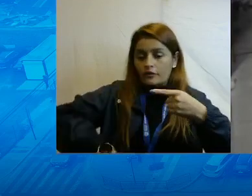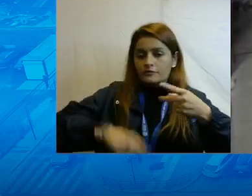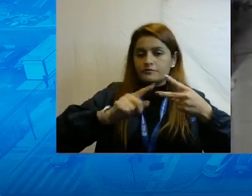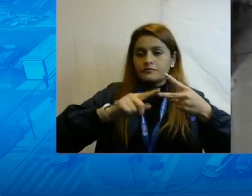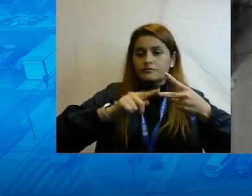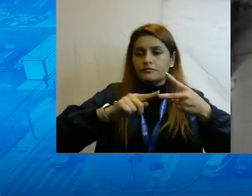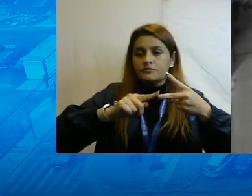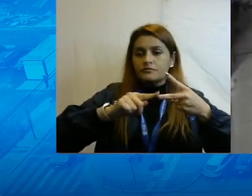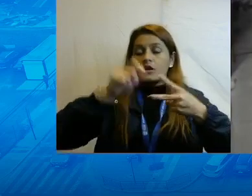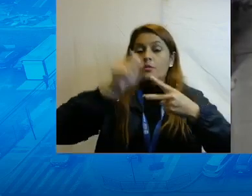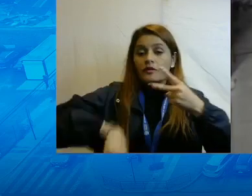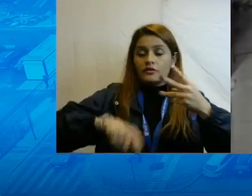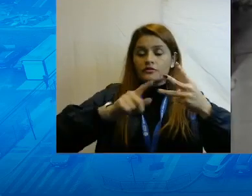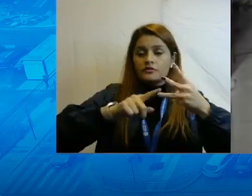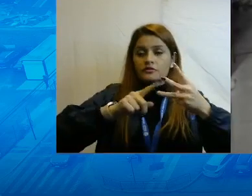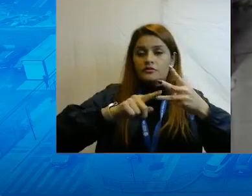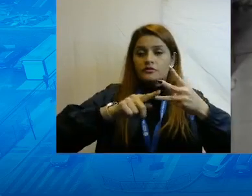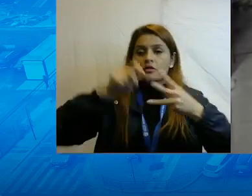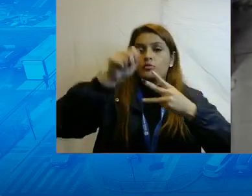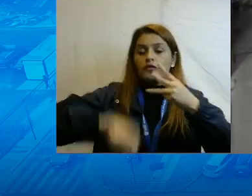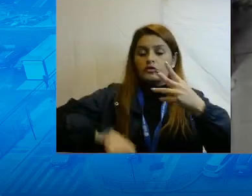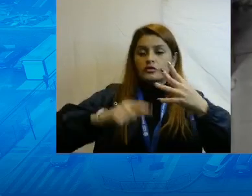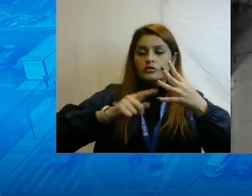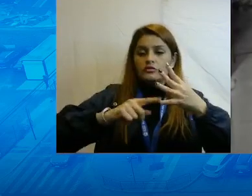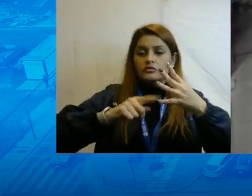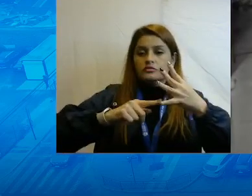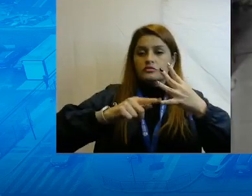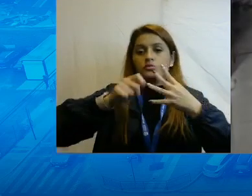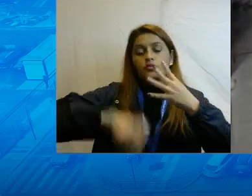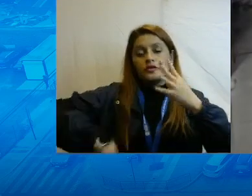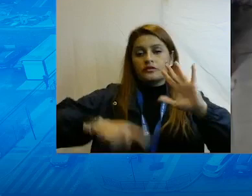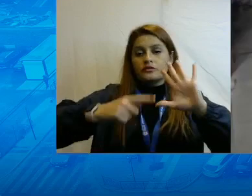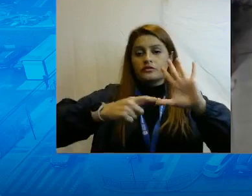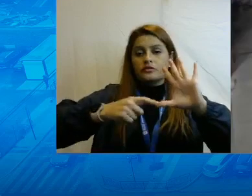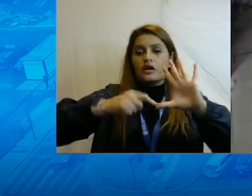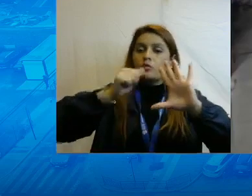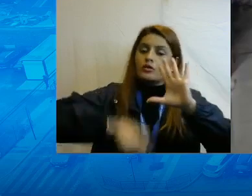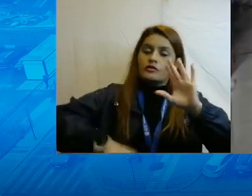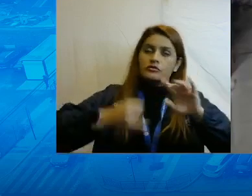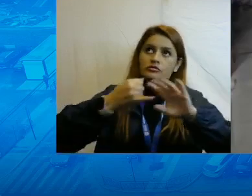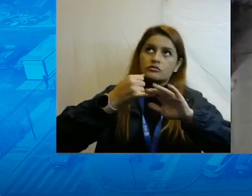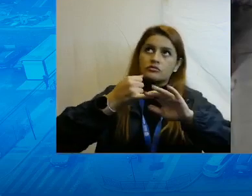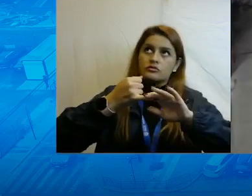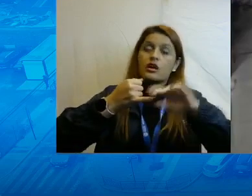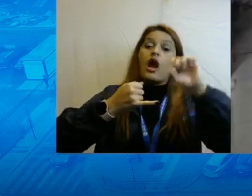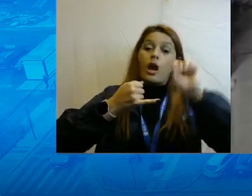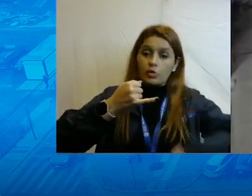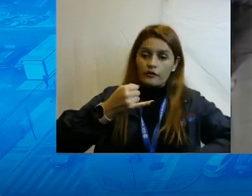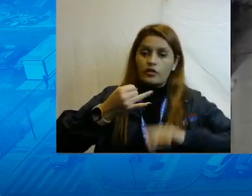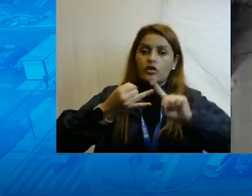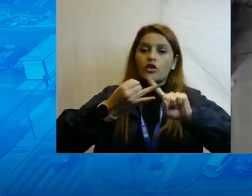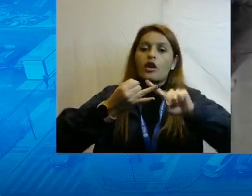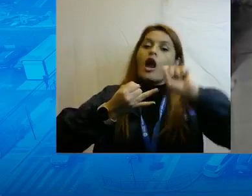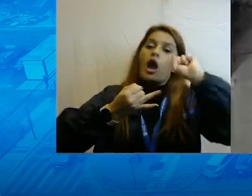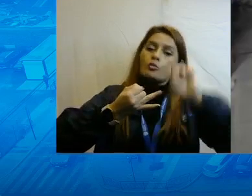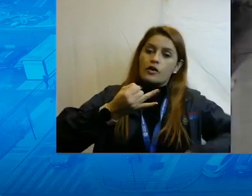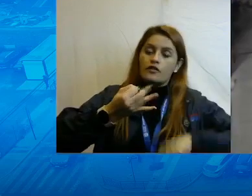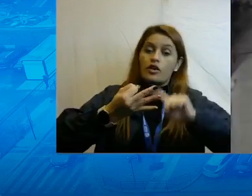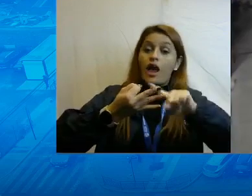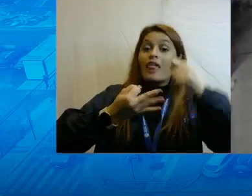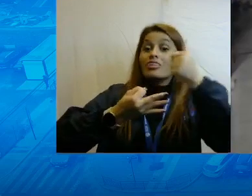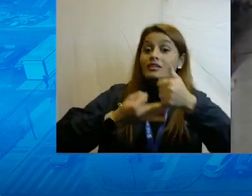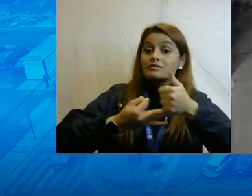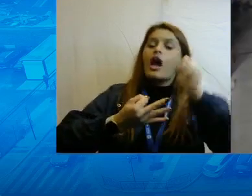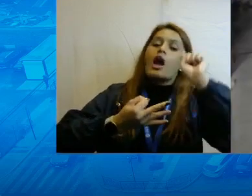Apruebo. Domínguez. Apruebo. Alarcón. Apruebo. Enríquez. Apruebo. Cavión. Apruebo. Pérez. Apruebo. Rojas. Apruebo.